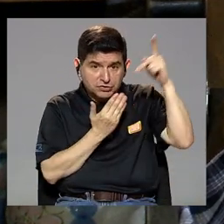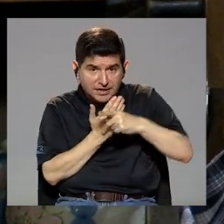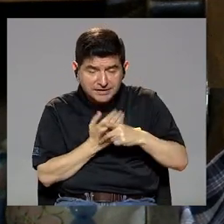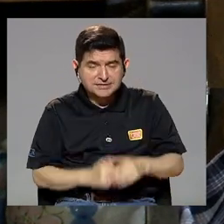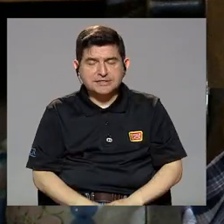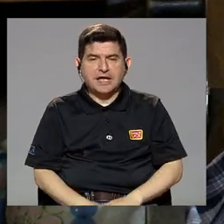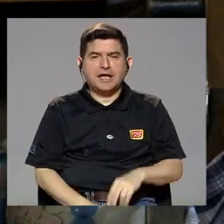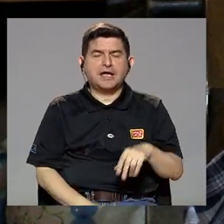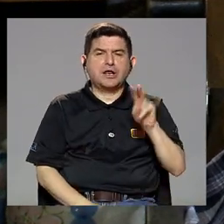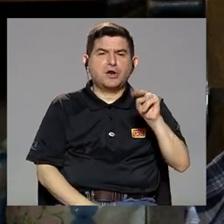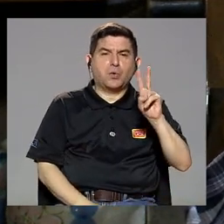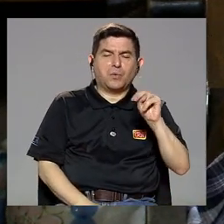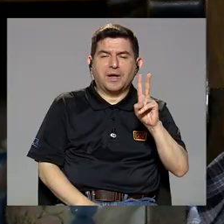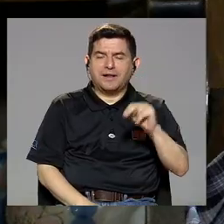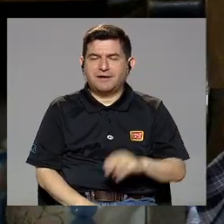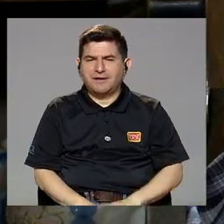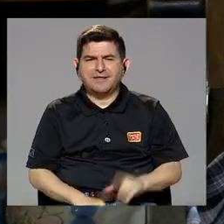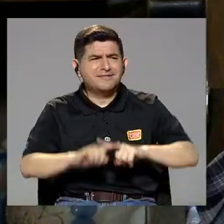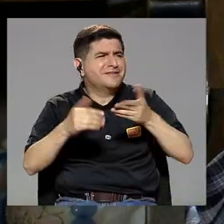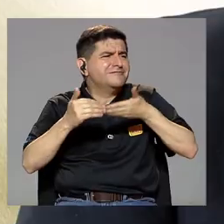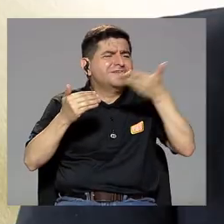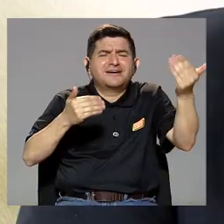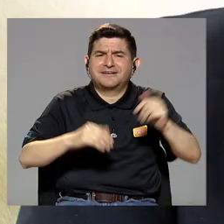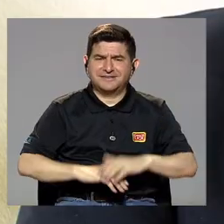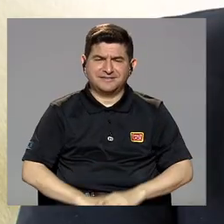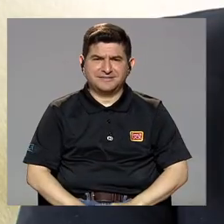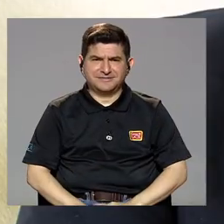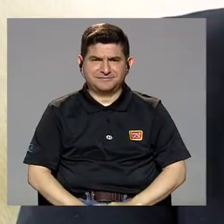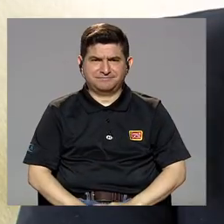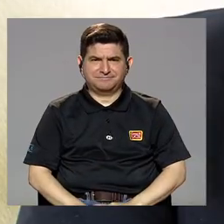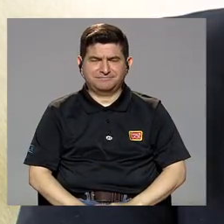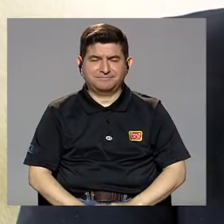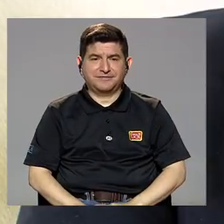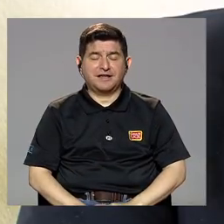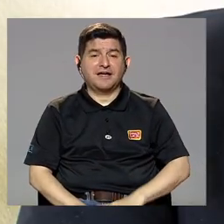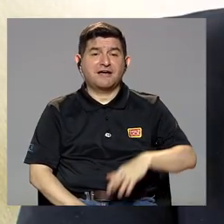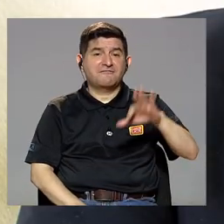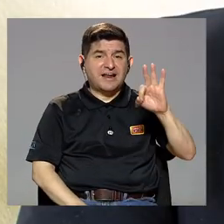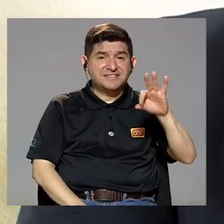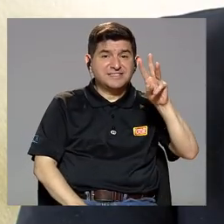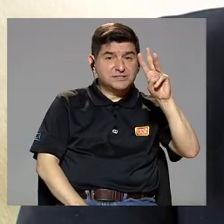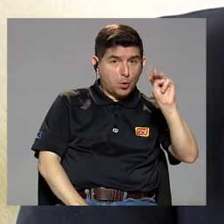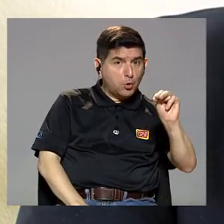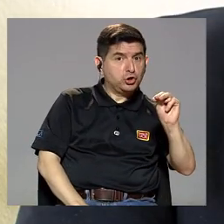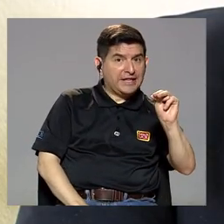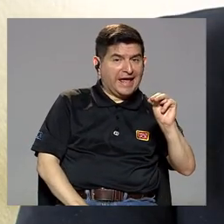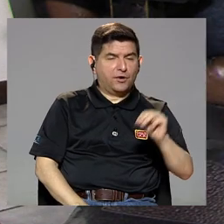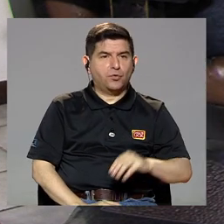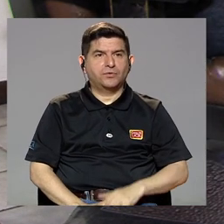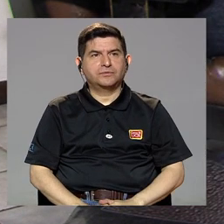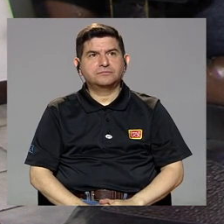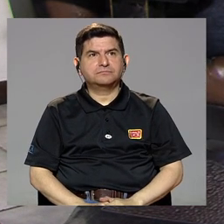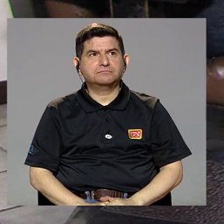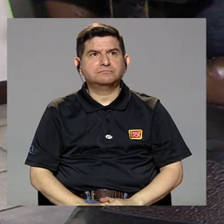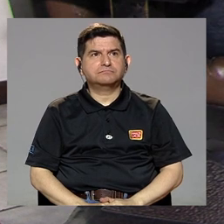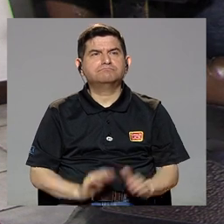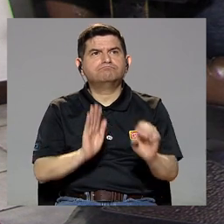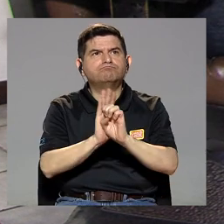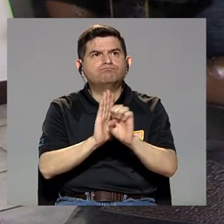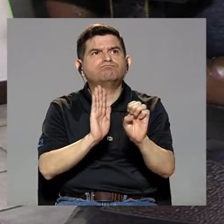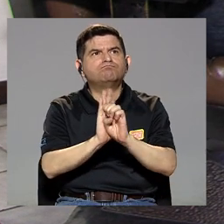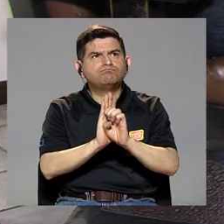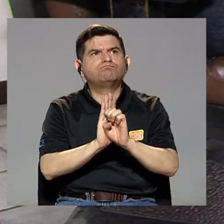novelas mil cosas y dijo en la radio fue que le digo por ejemplo